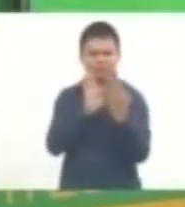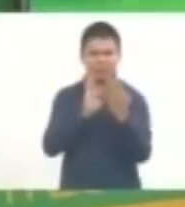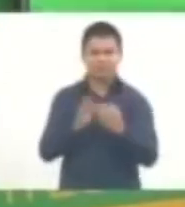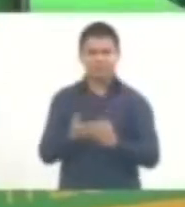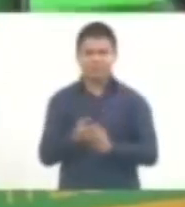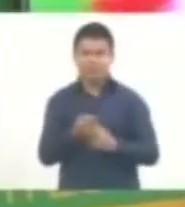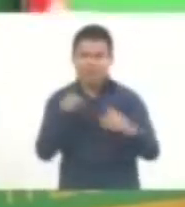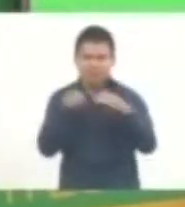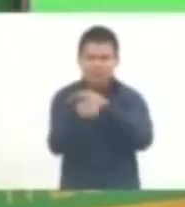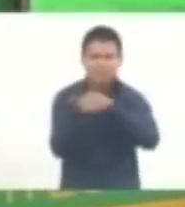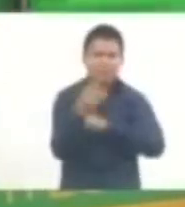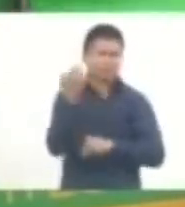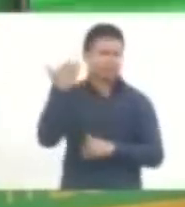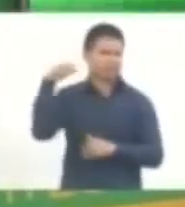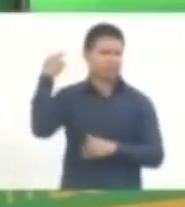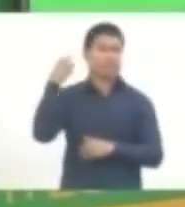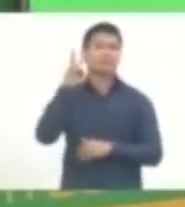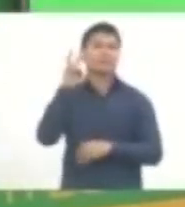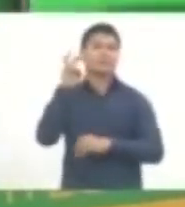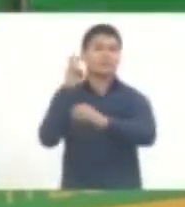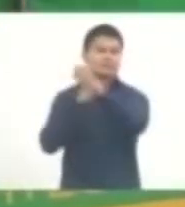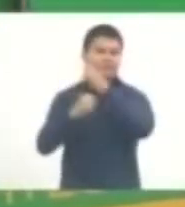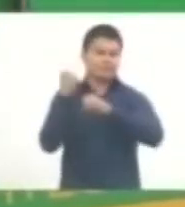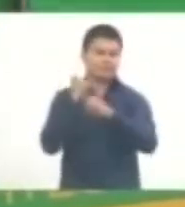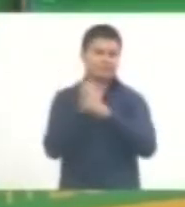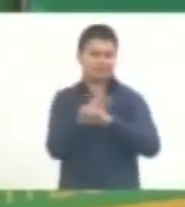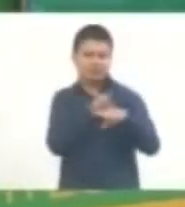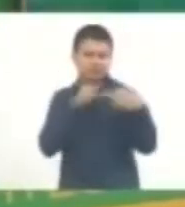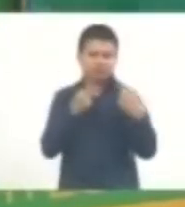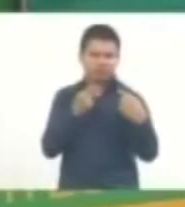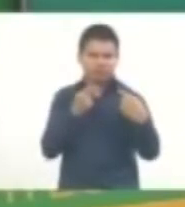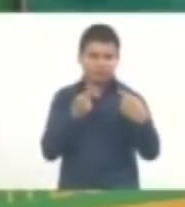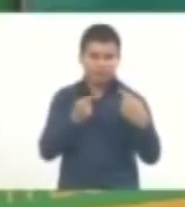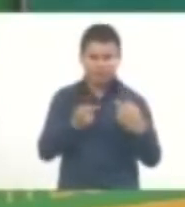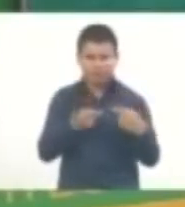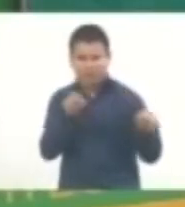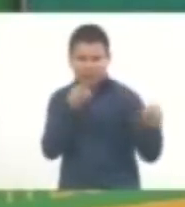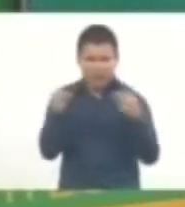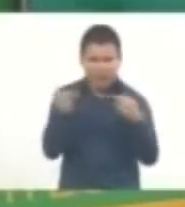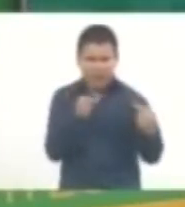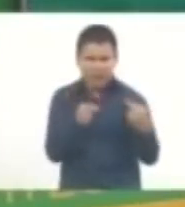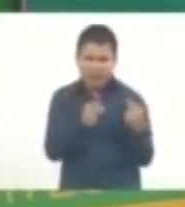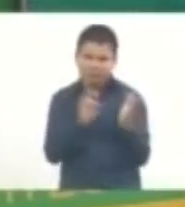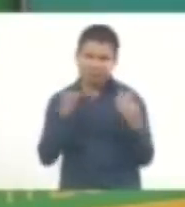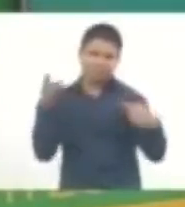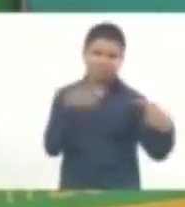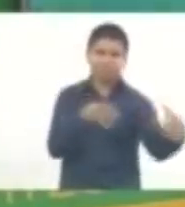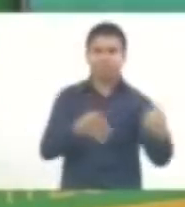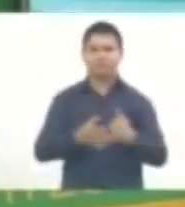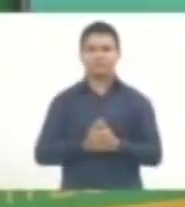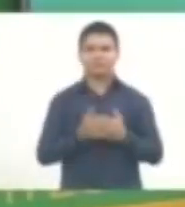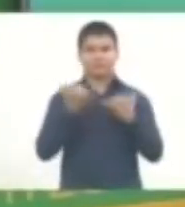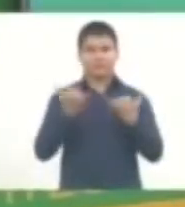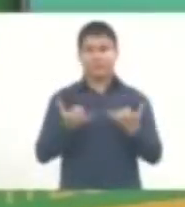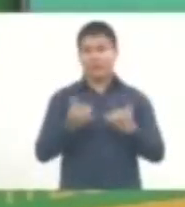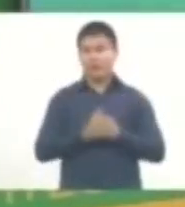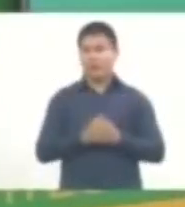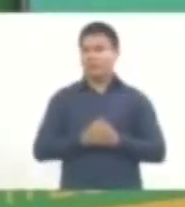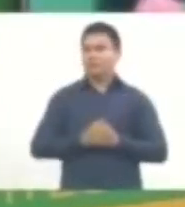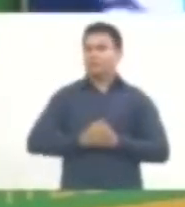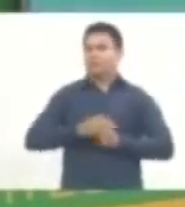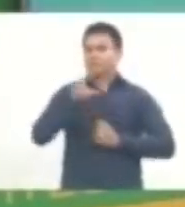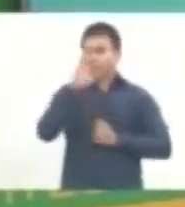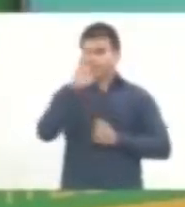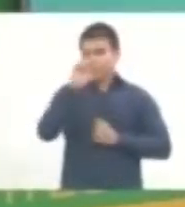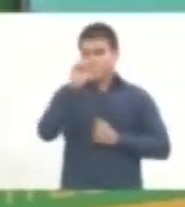gol. Eso fue hace ya 7 años en un amistoso con la tricolor. Hoy más maduro, goleador en el Milan, sueña